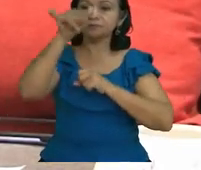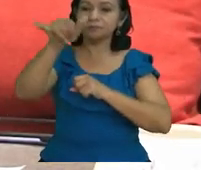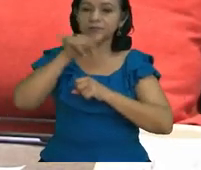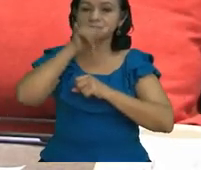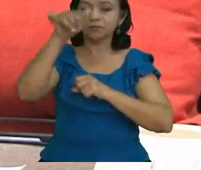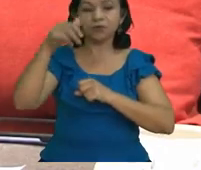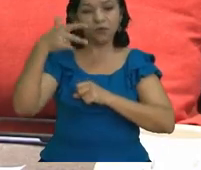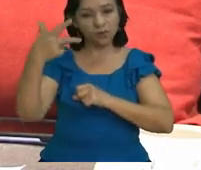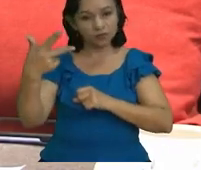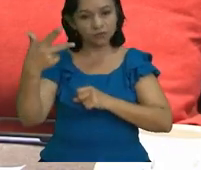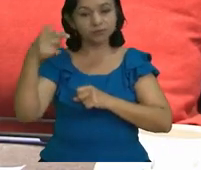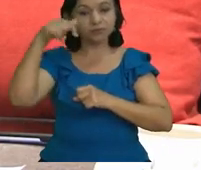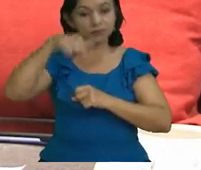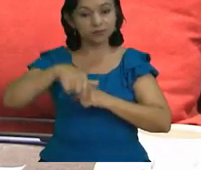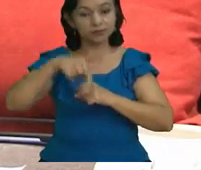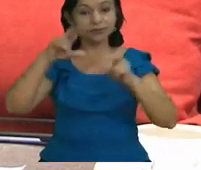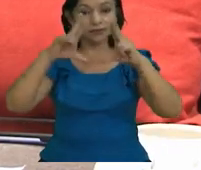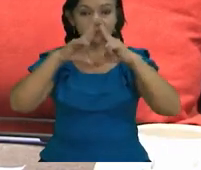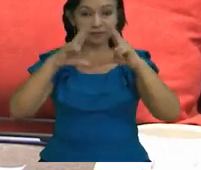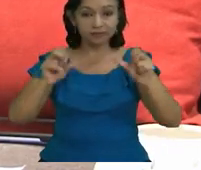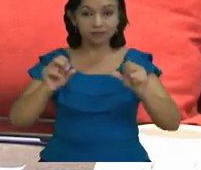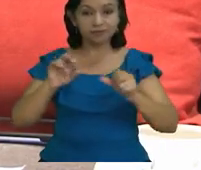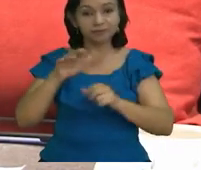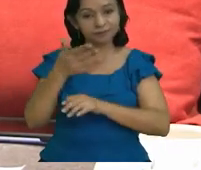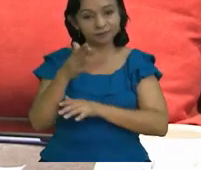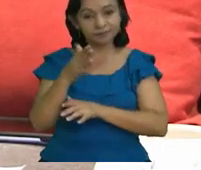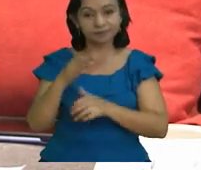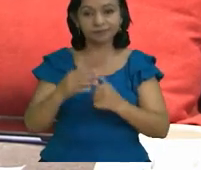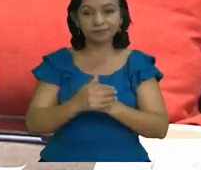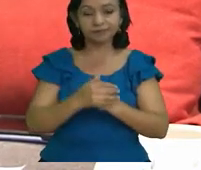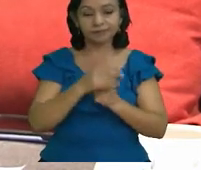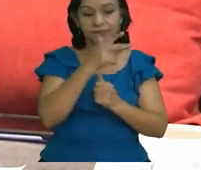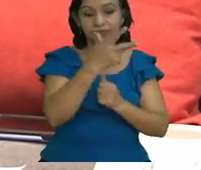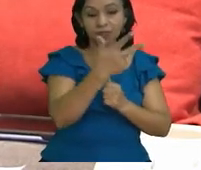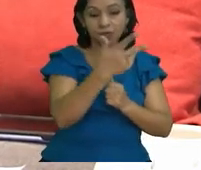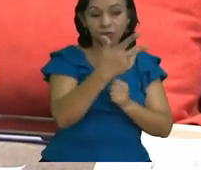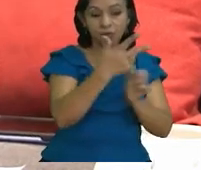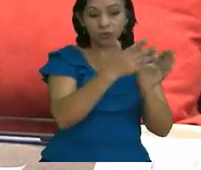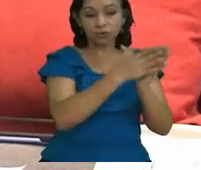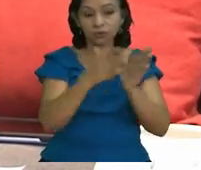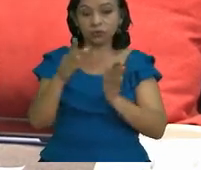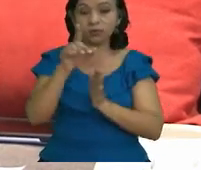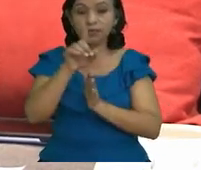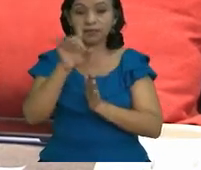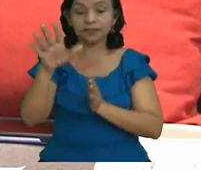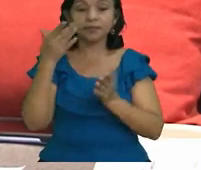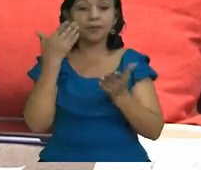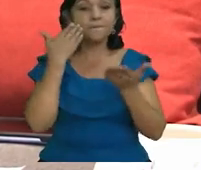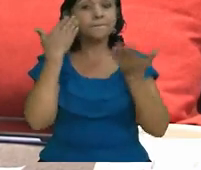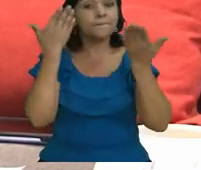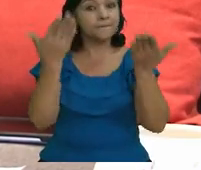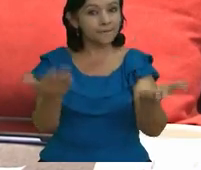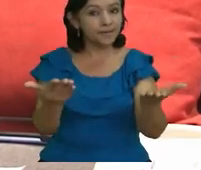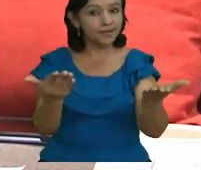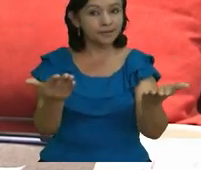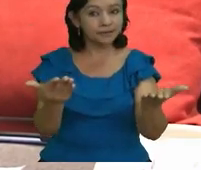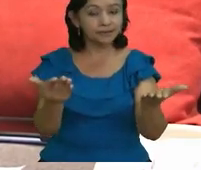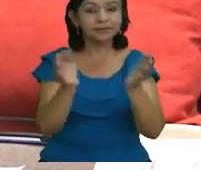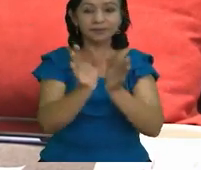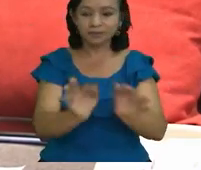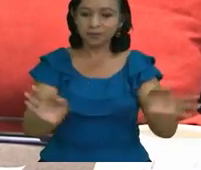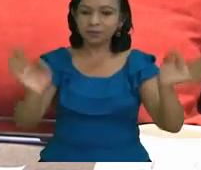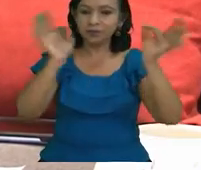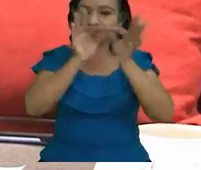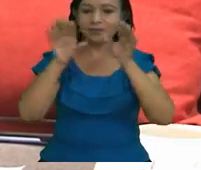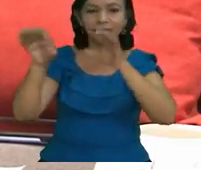8 sedes. Entonces, este año va a ser del 8 al 15 de mayo. Así que tenemos ese